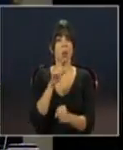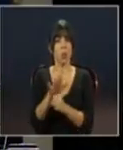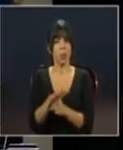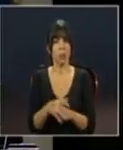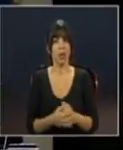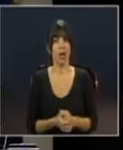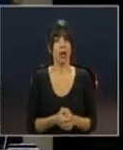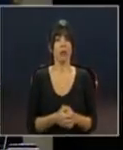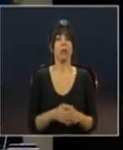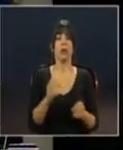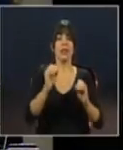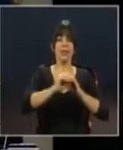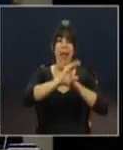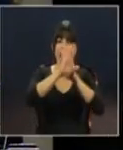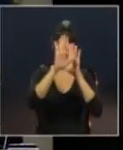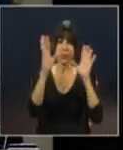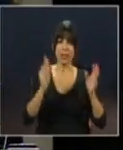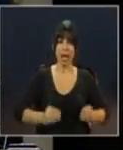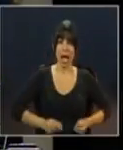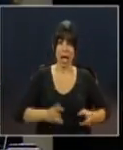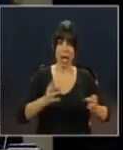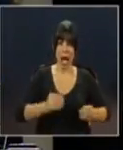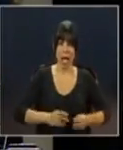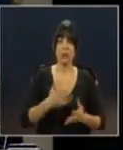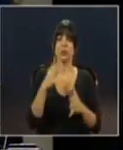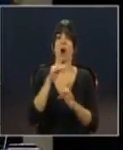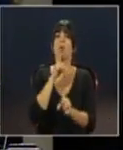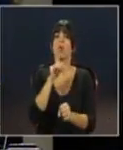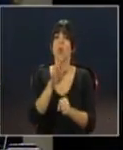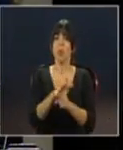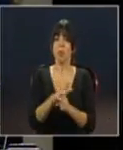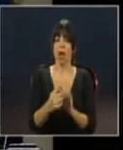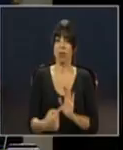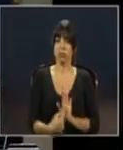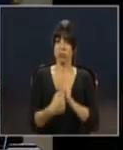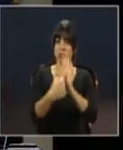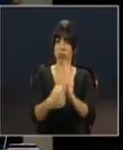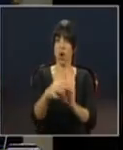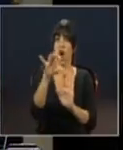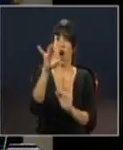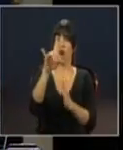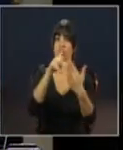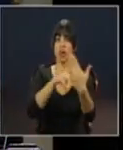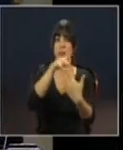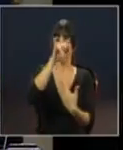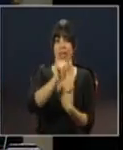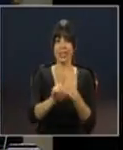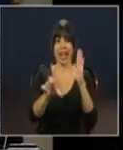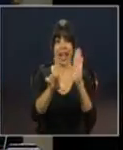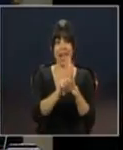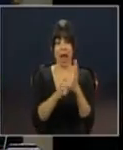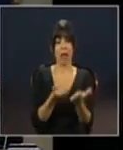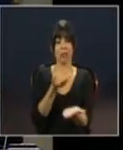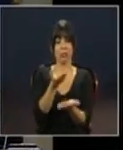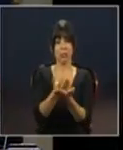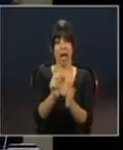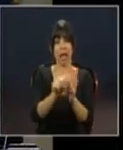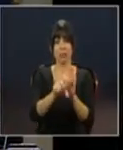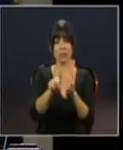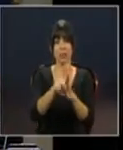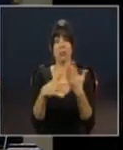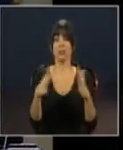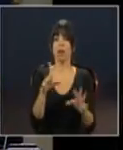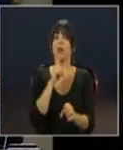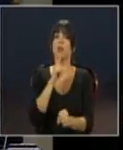al introducir transparencia en el gasto y cumplimos al presentar 8 proyectos de ley que están en conocimiento de esta Asamblea